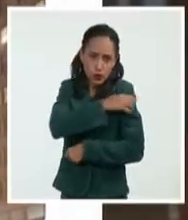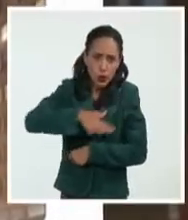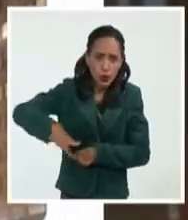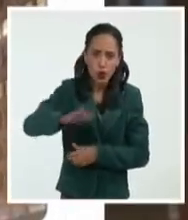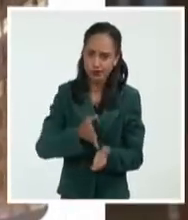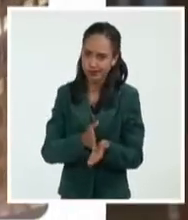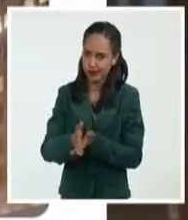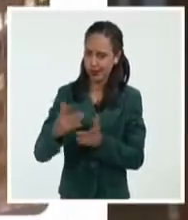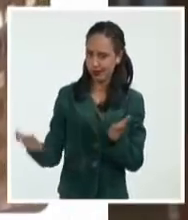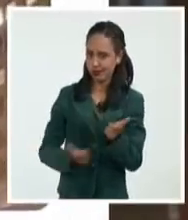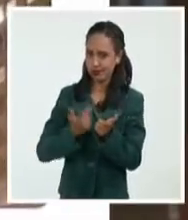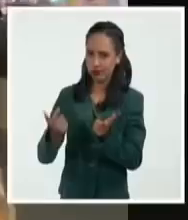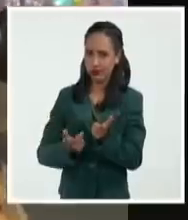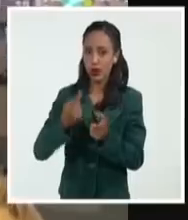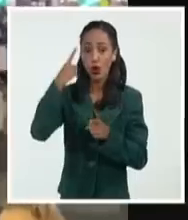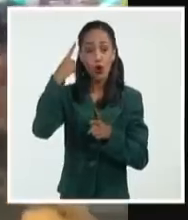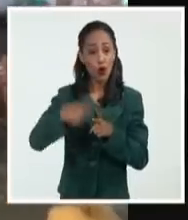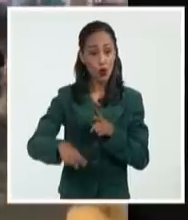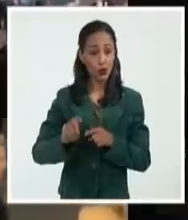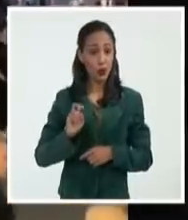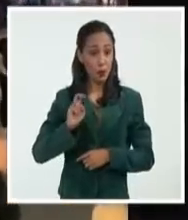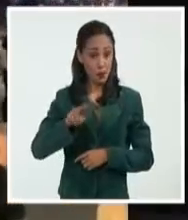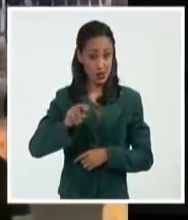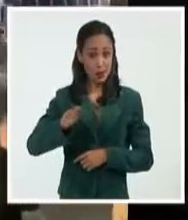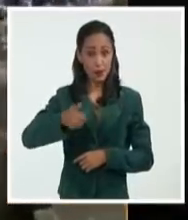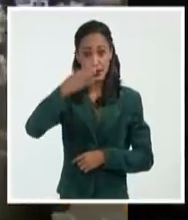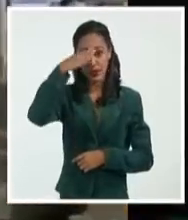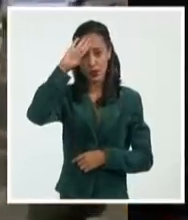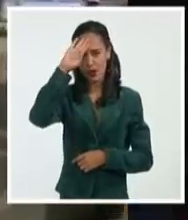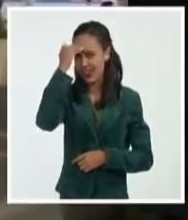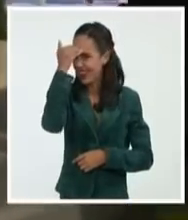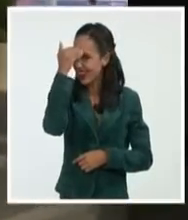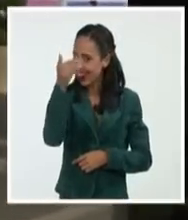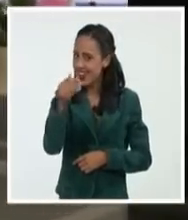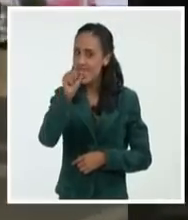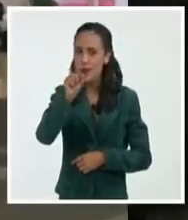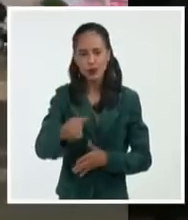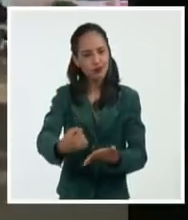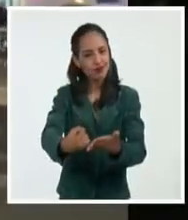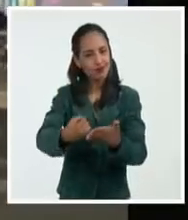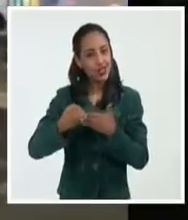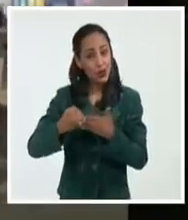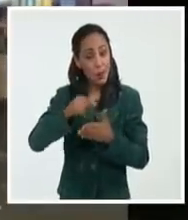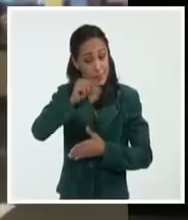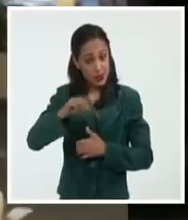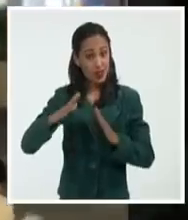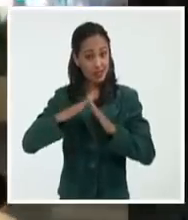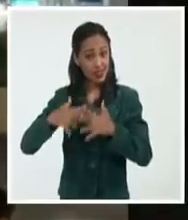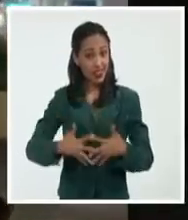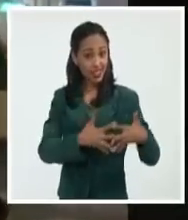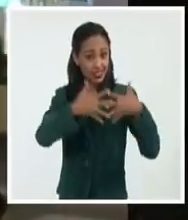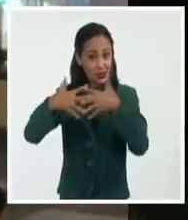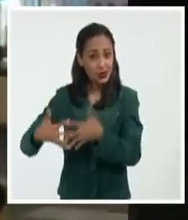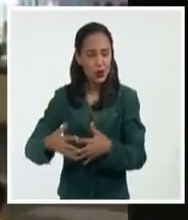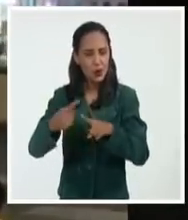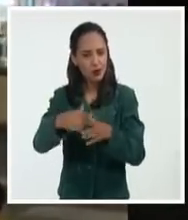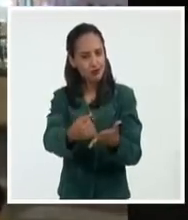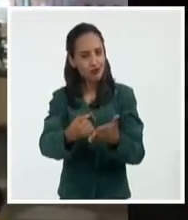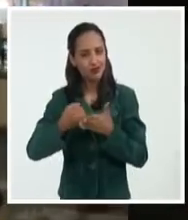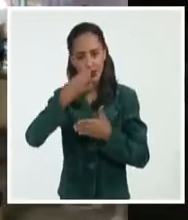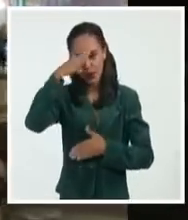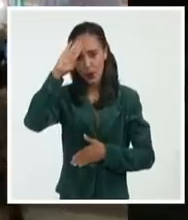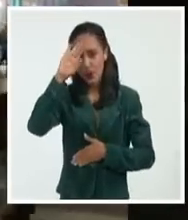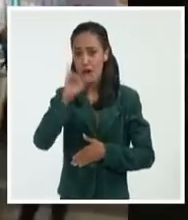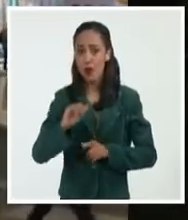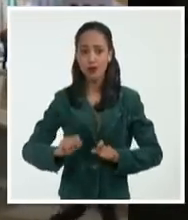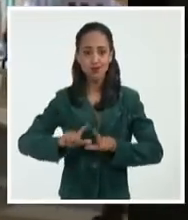doblegarán. En otro tuit, el presidente cubano agradeció a las personas solidarias de Estados Unidos quienes trabajaron para colocar un